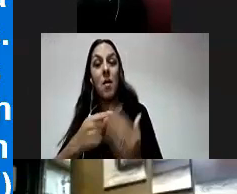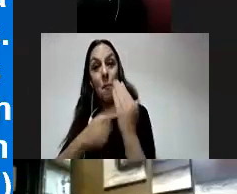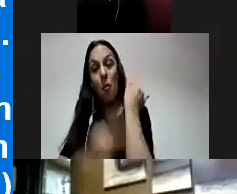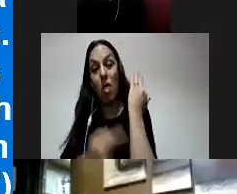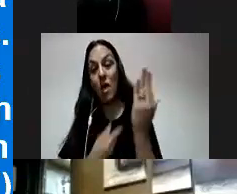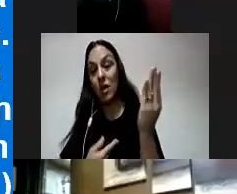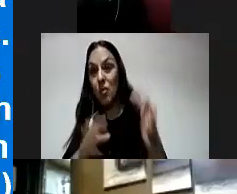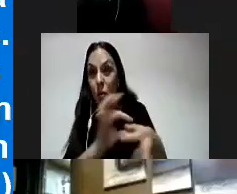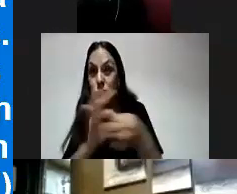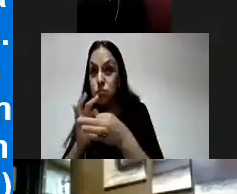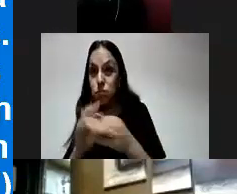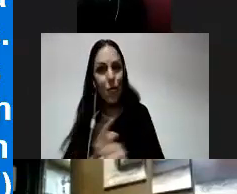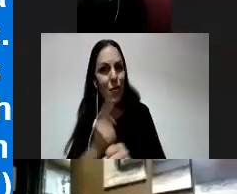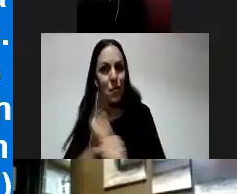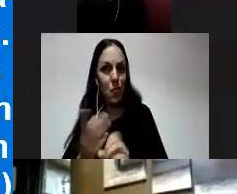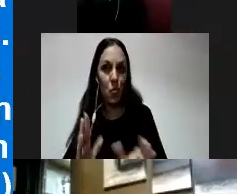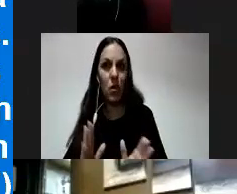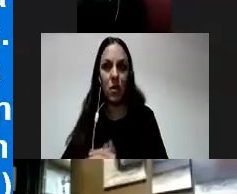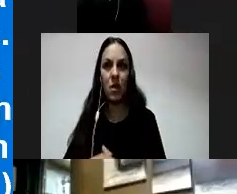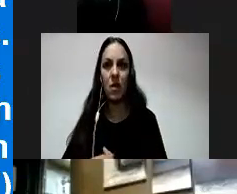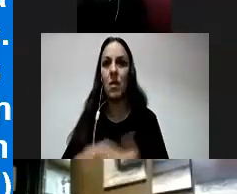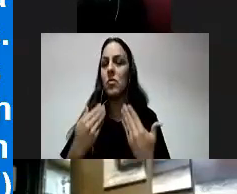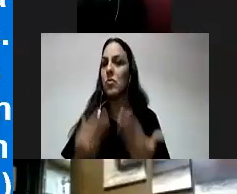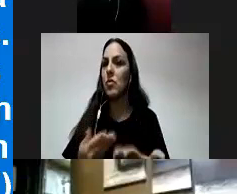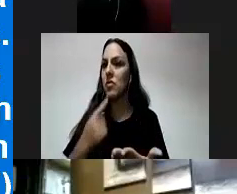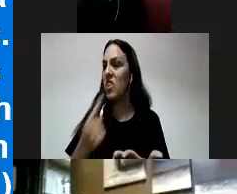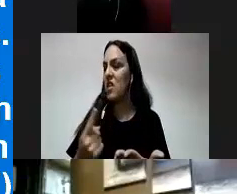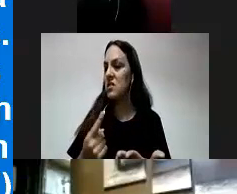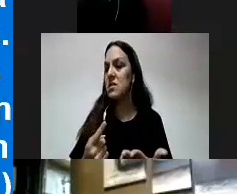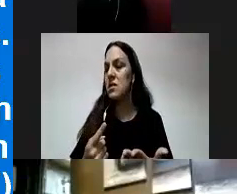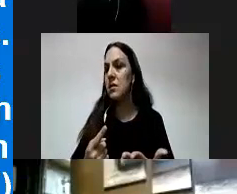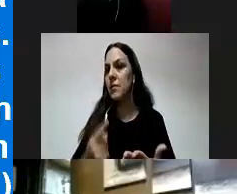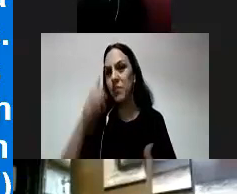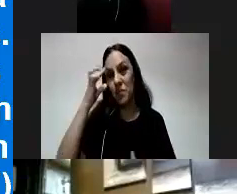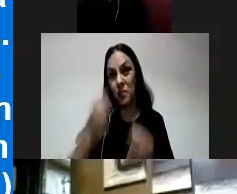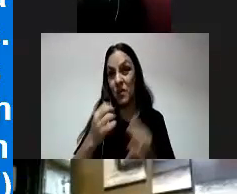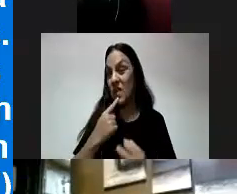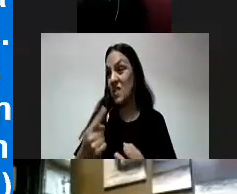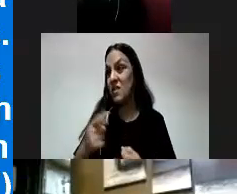esto y manifiesta que el poder ejecutivo puede ser,